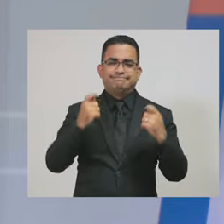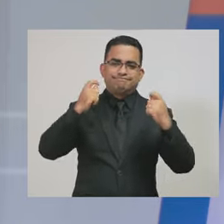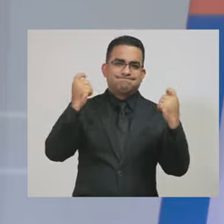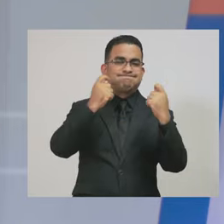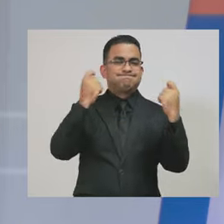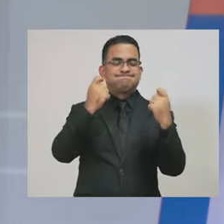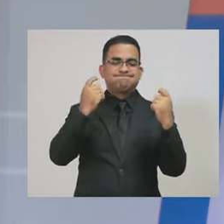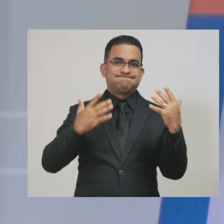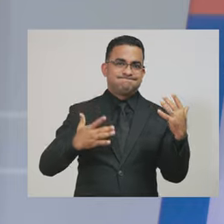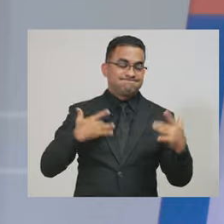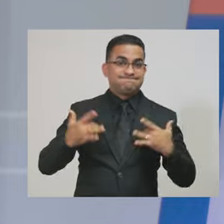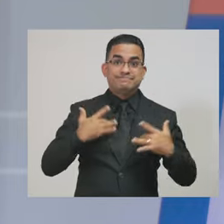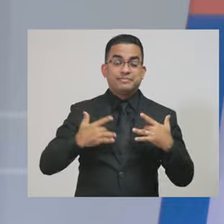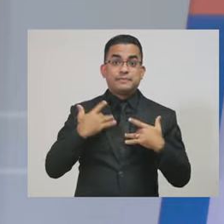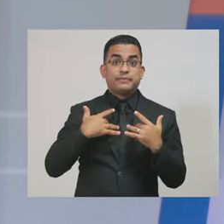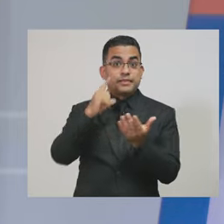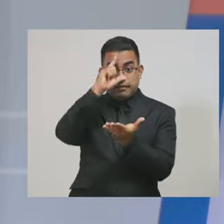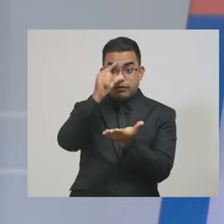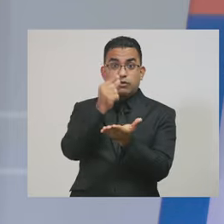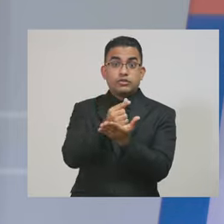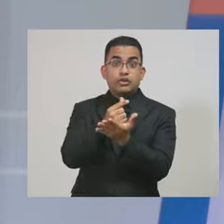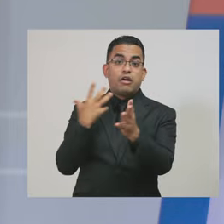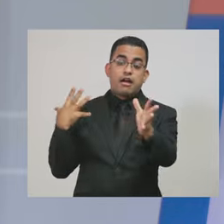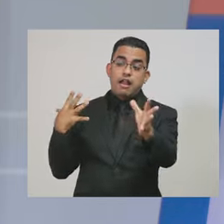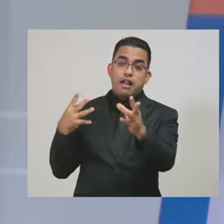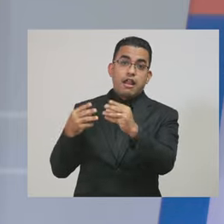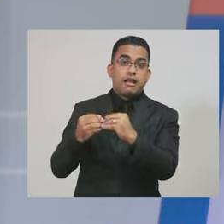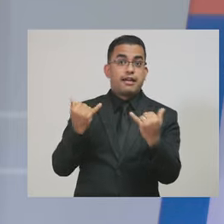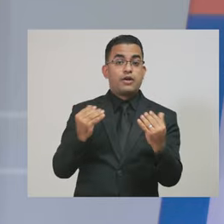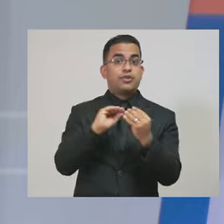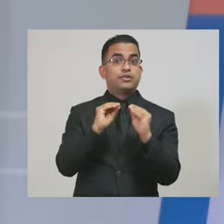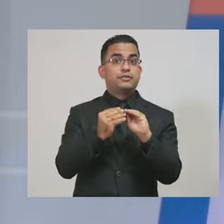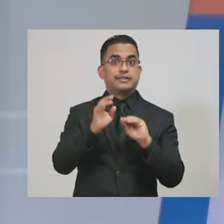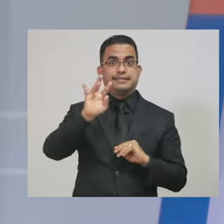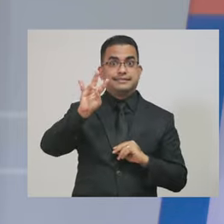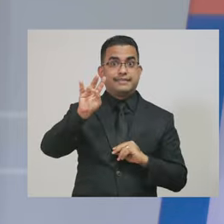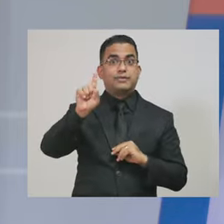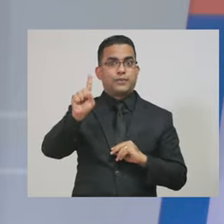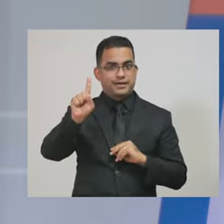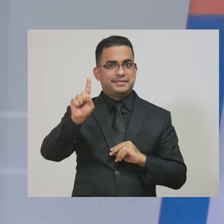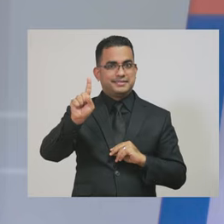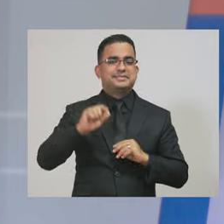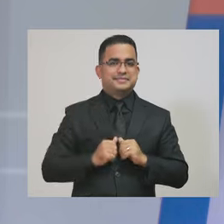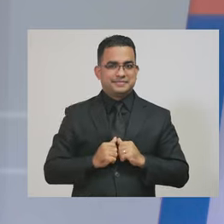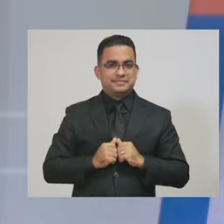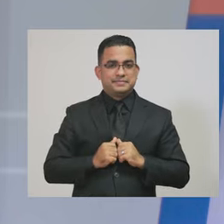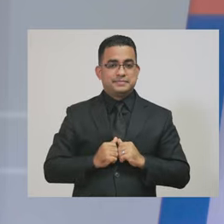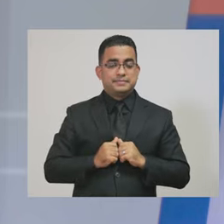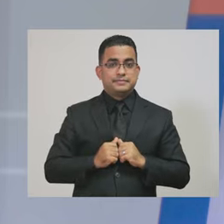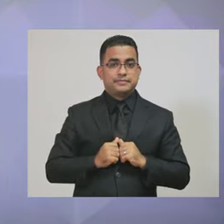maestra celebra con alegría y entusiasmo la 71ª graduación